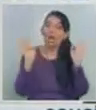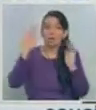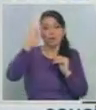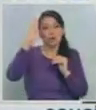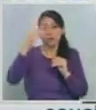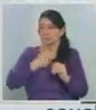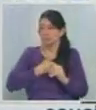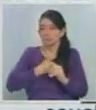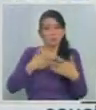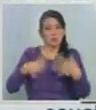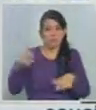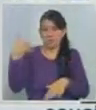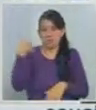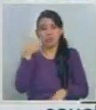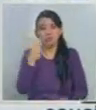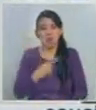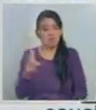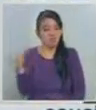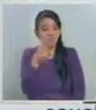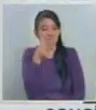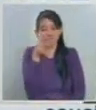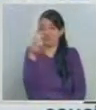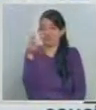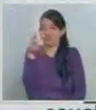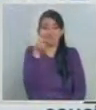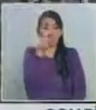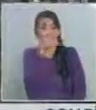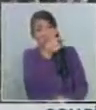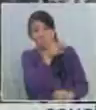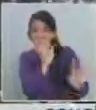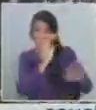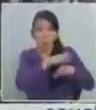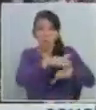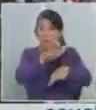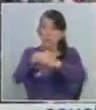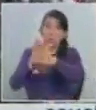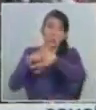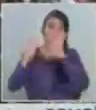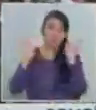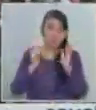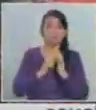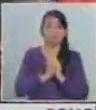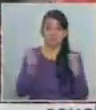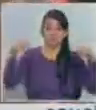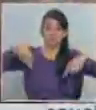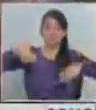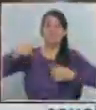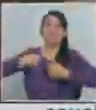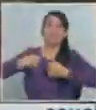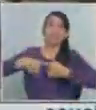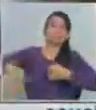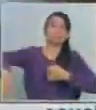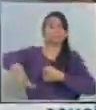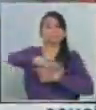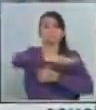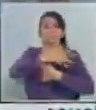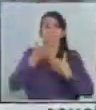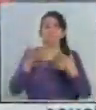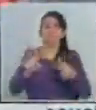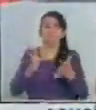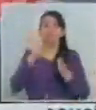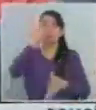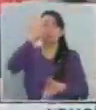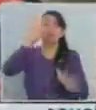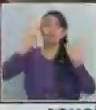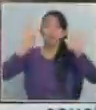buscará tener toda la evidencia correspondiente para respaldar las detenciones. En el Distrito Metropolitano de Quito, aproximadamente 9.000